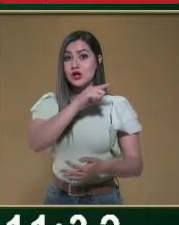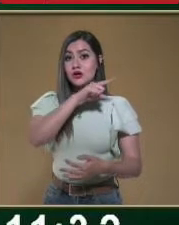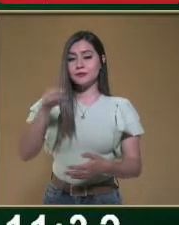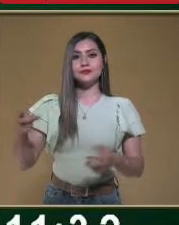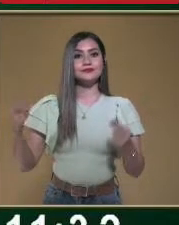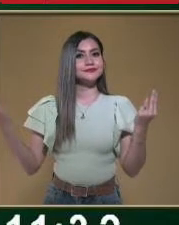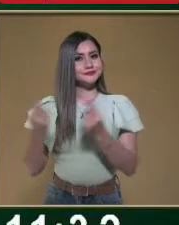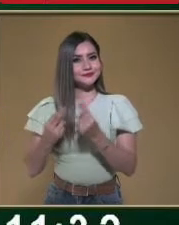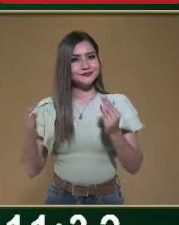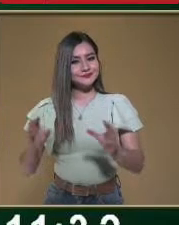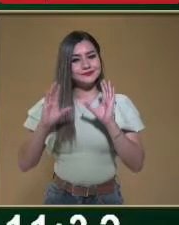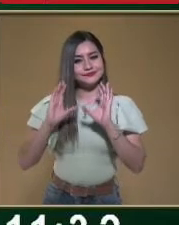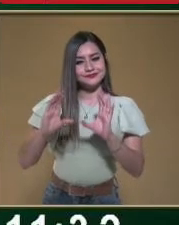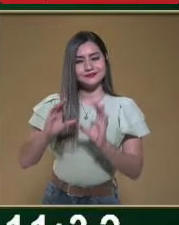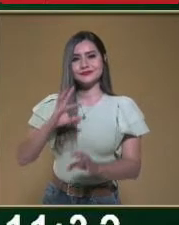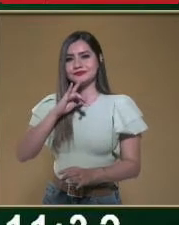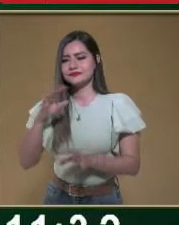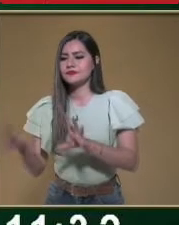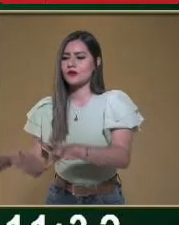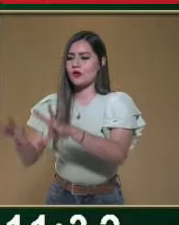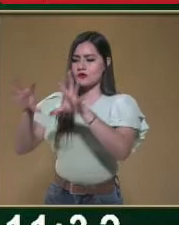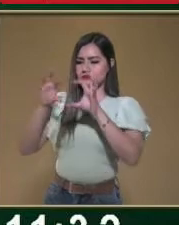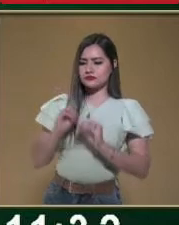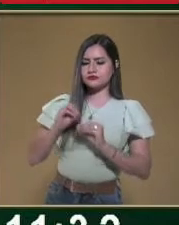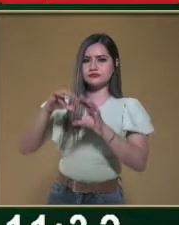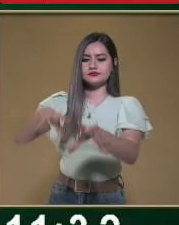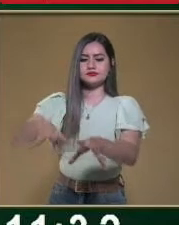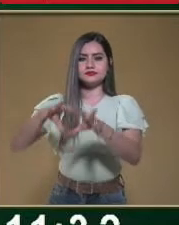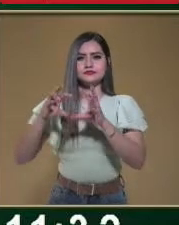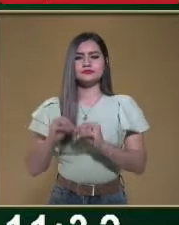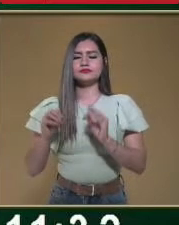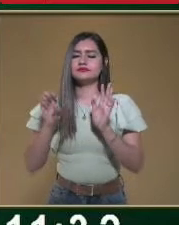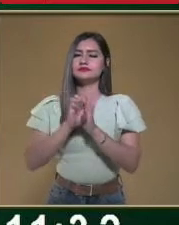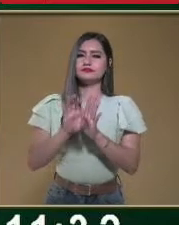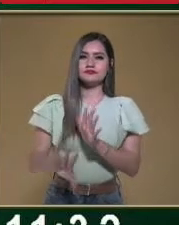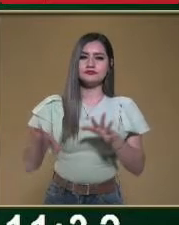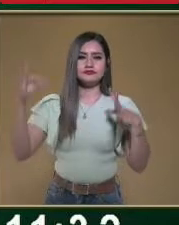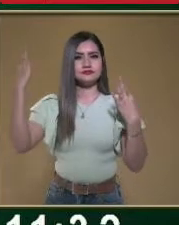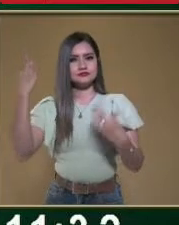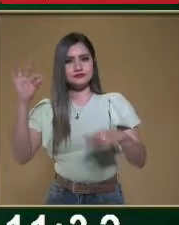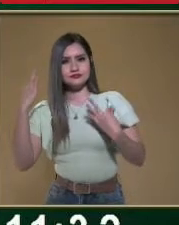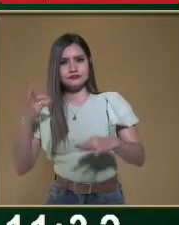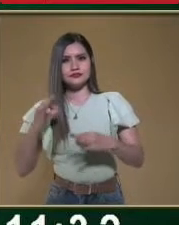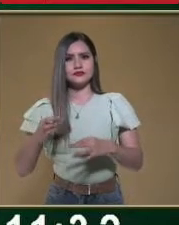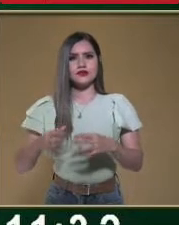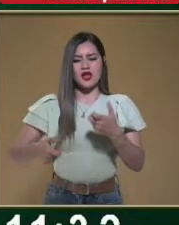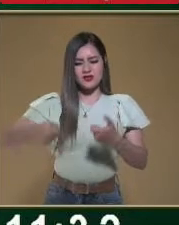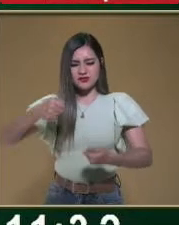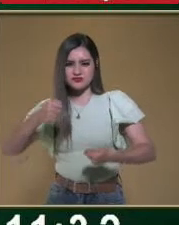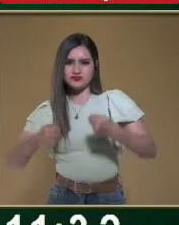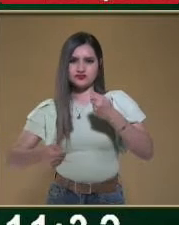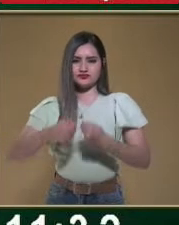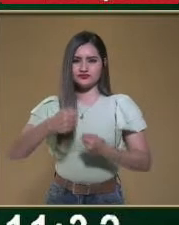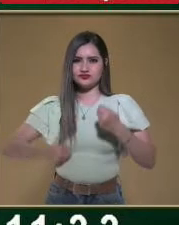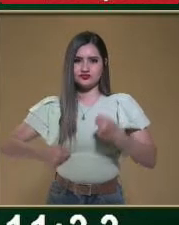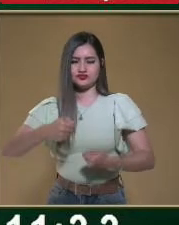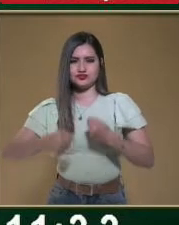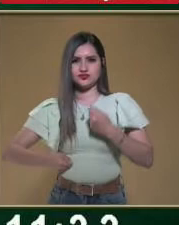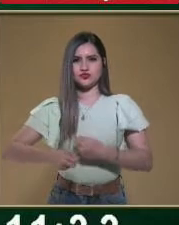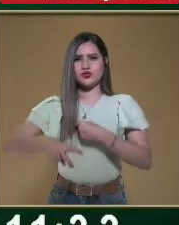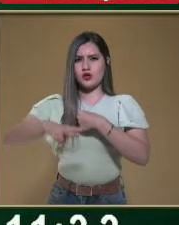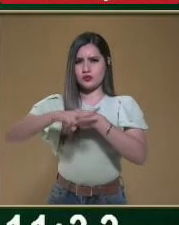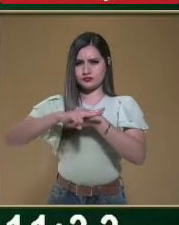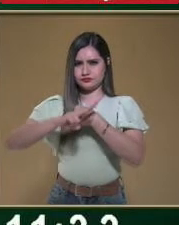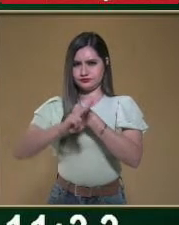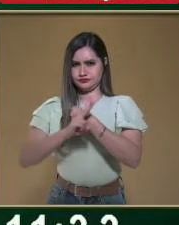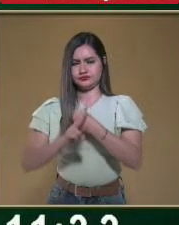Me informa qué cosas puedo reciclar, como papel, plástico y vidrio. Y hay una frase ahí para motivarme, porque